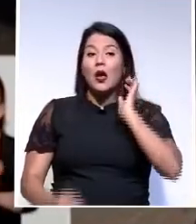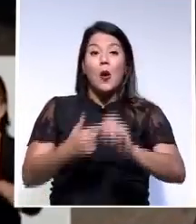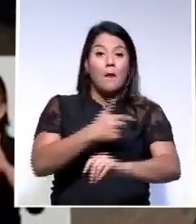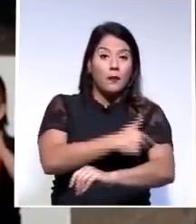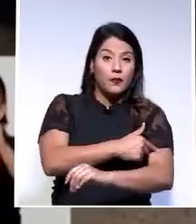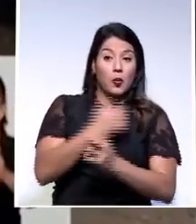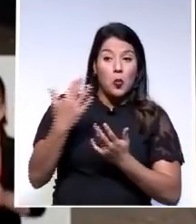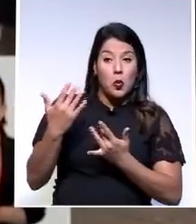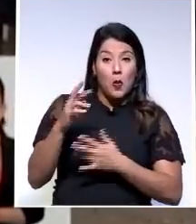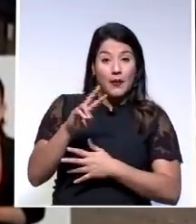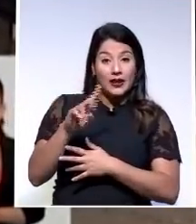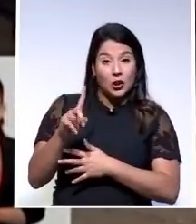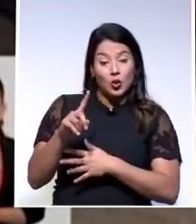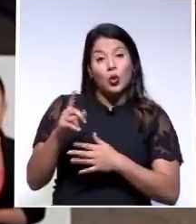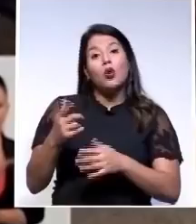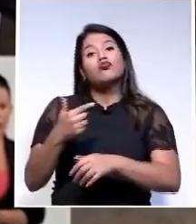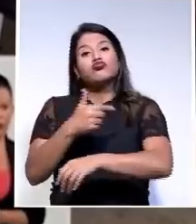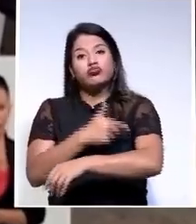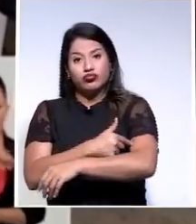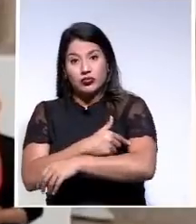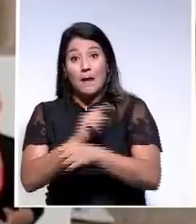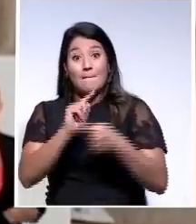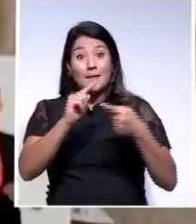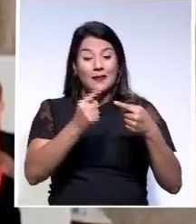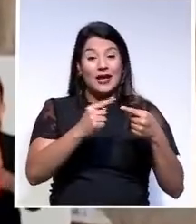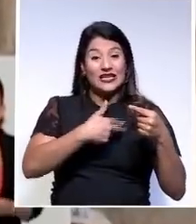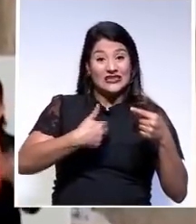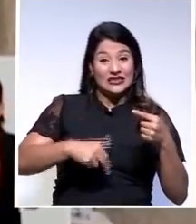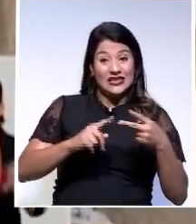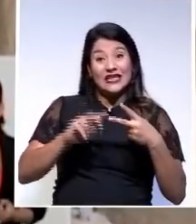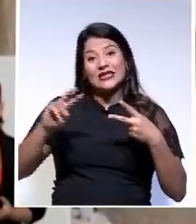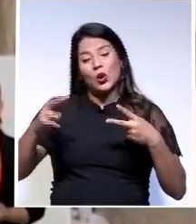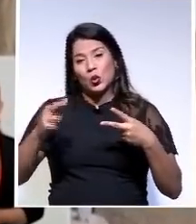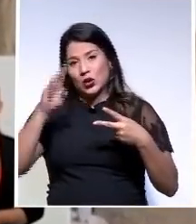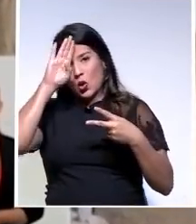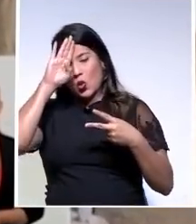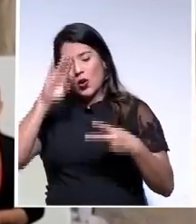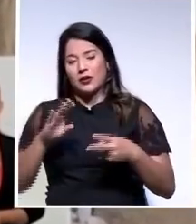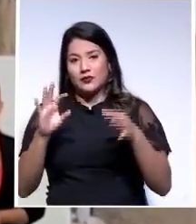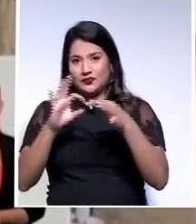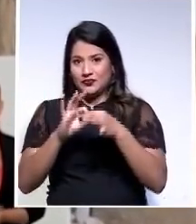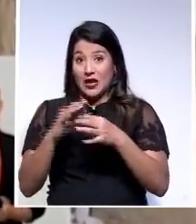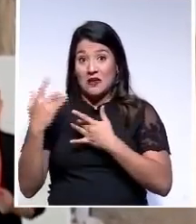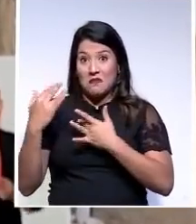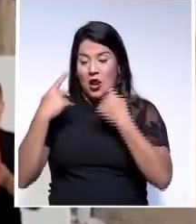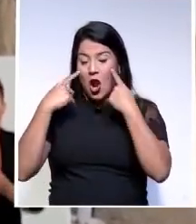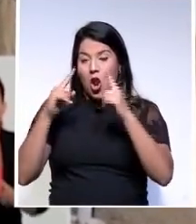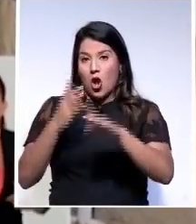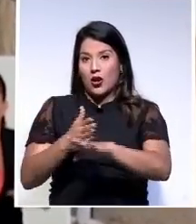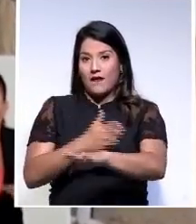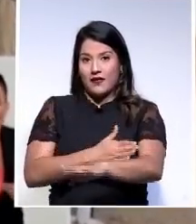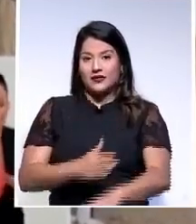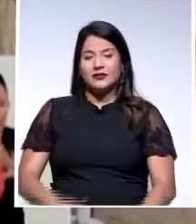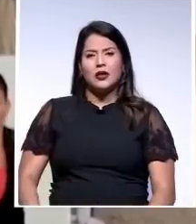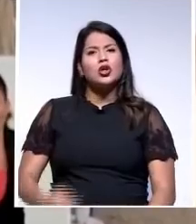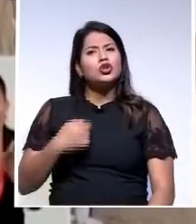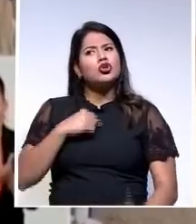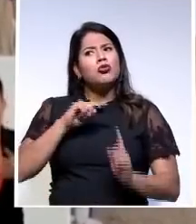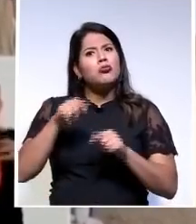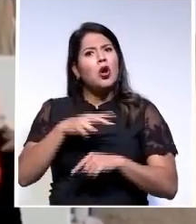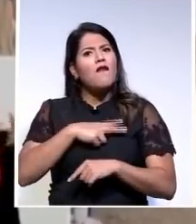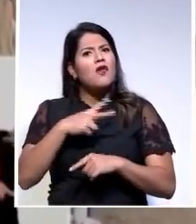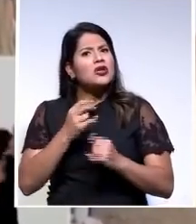con la cubana Soberana Plus. Mucha confianza tengo en todas las vacunas que nos pongamos. Yo sí vengo voluntariamente sin ningún